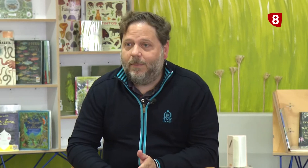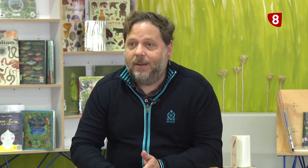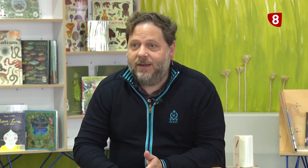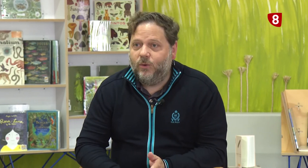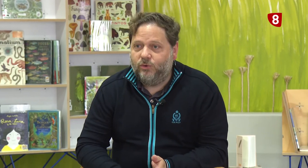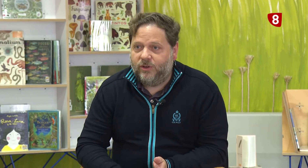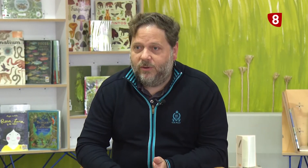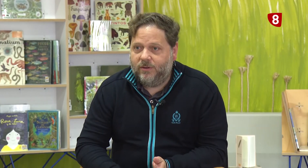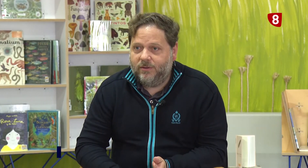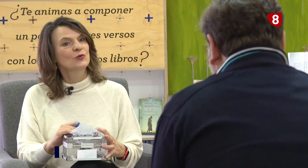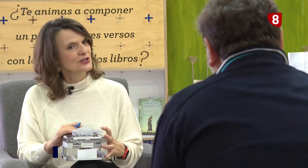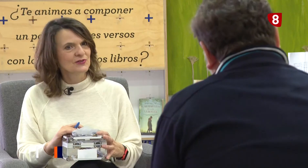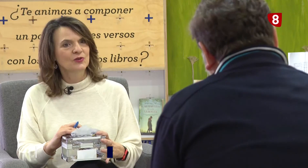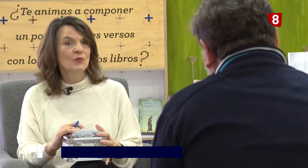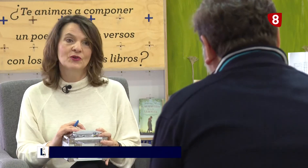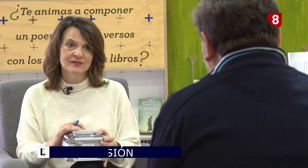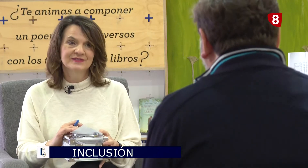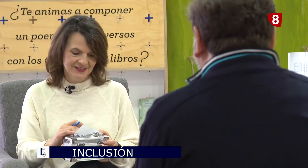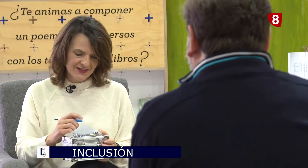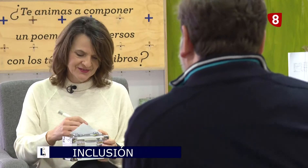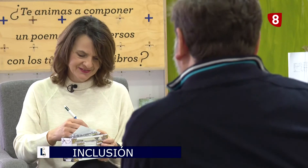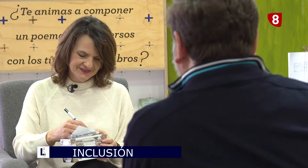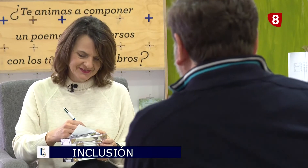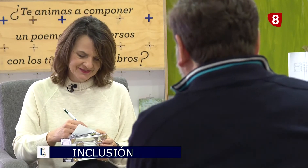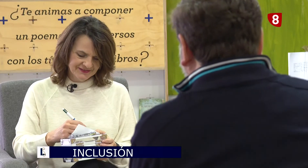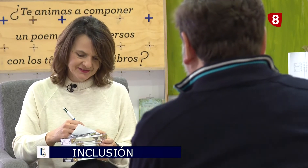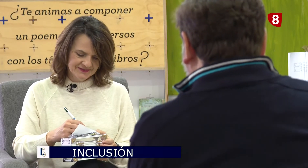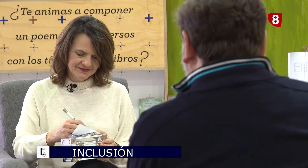pongamos la palabra inclusión inclusión porque